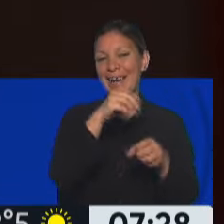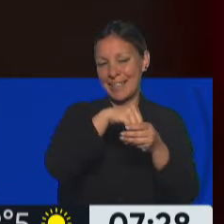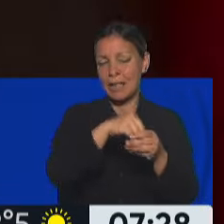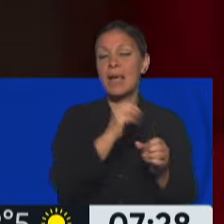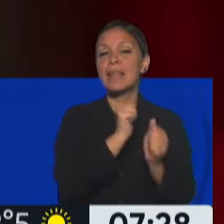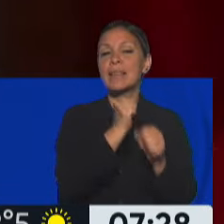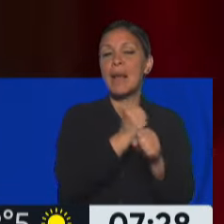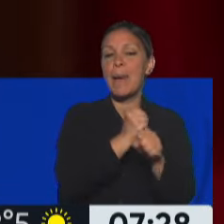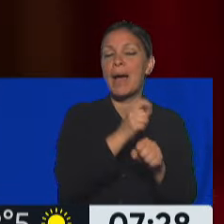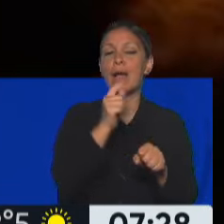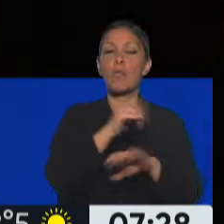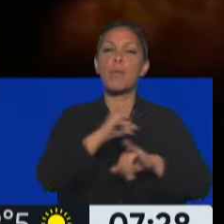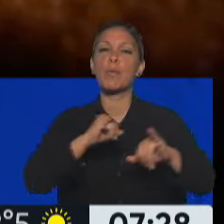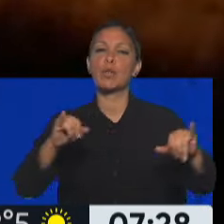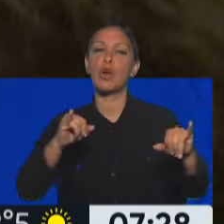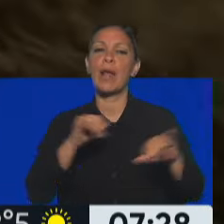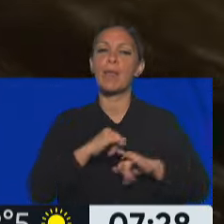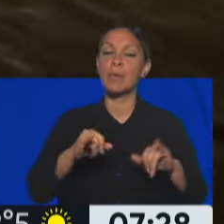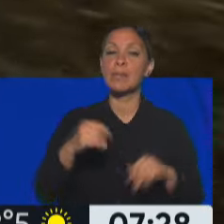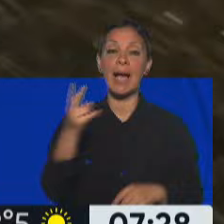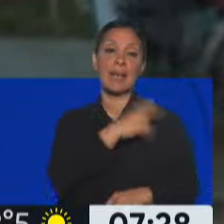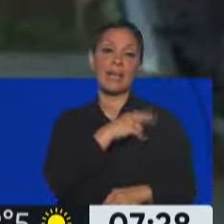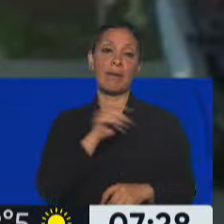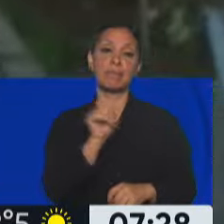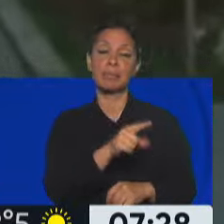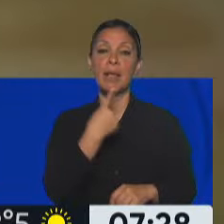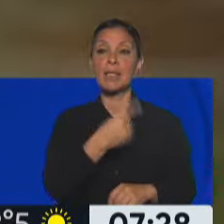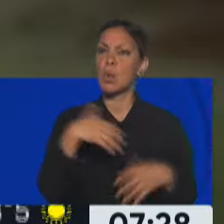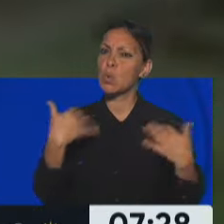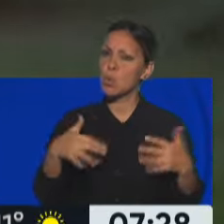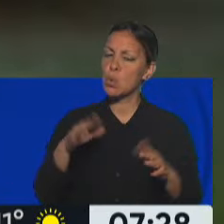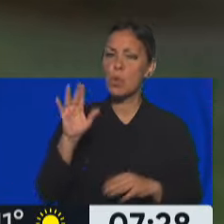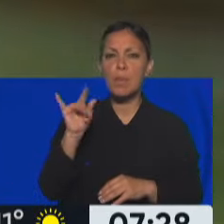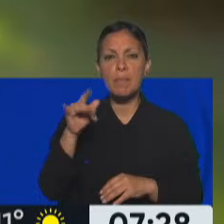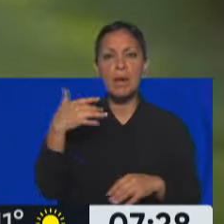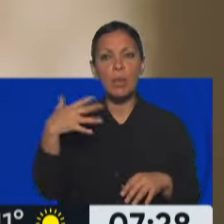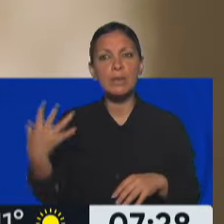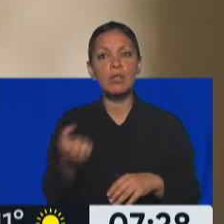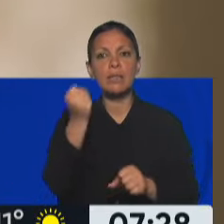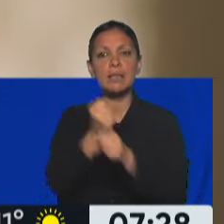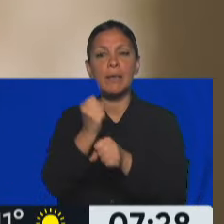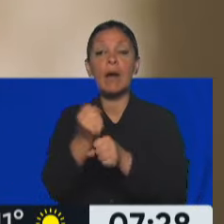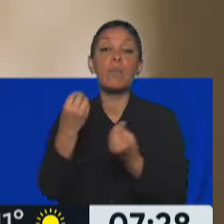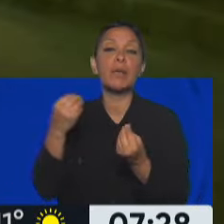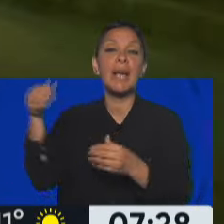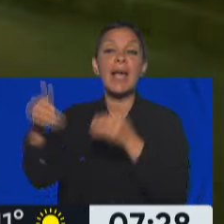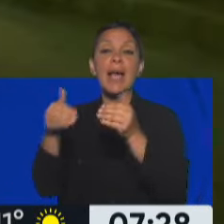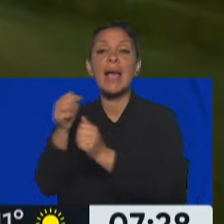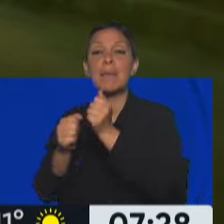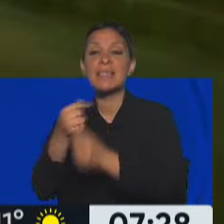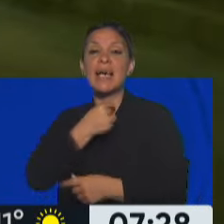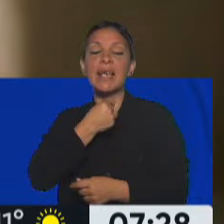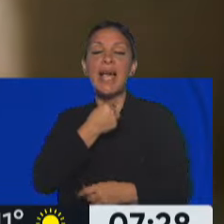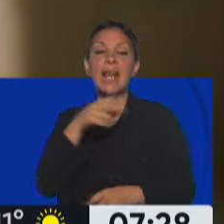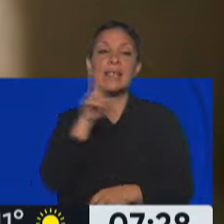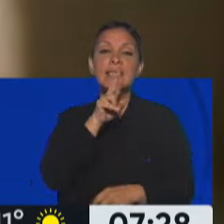llegando a los 40 años y su jefa le dice: che, cada vez me cuesta más encontrarte trabajo porque los clientes buscan chicas jóvenes. Y así los trabajos